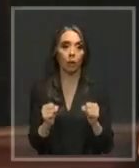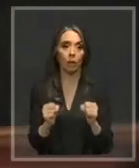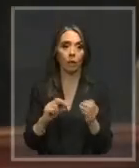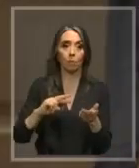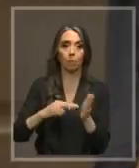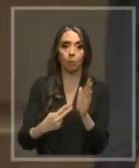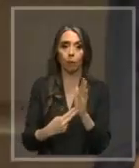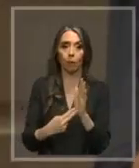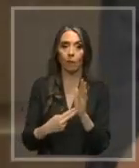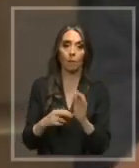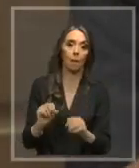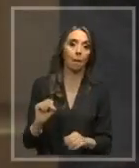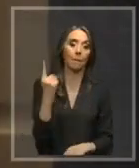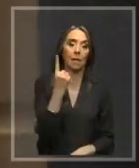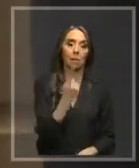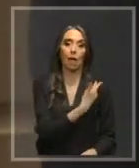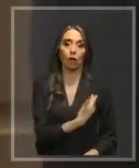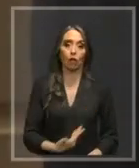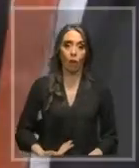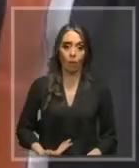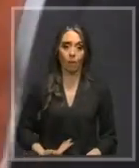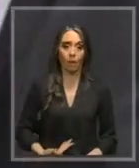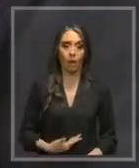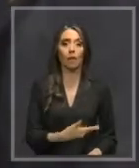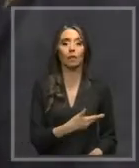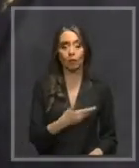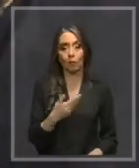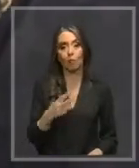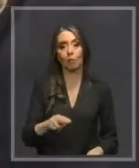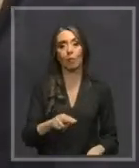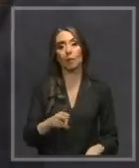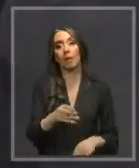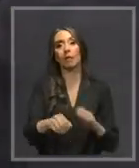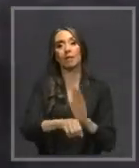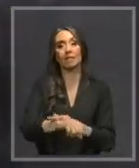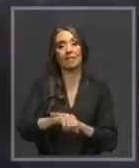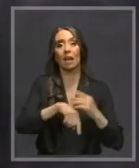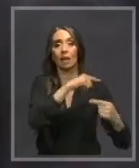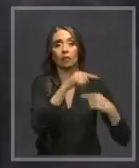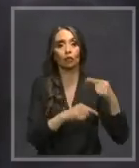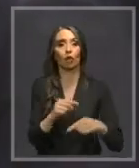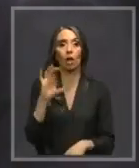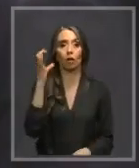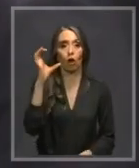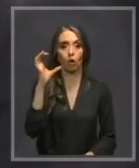en jaque al primer gobierno de izquierda en la historia de Colombia.